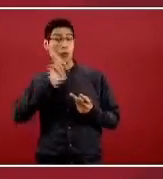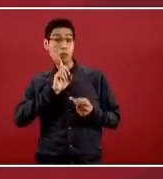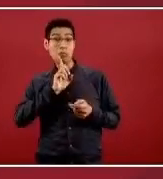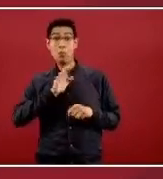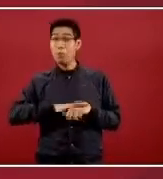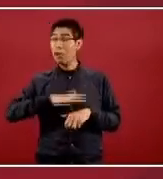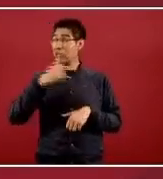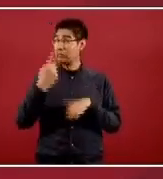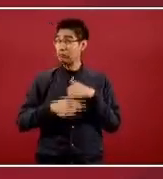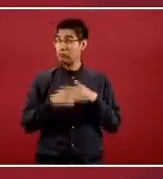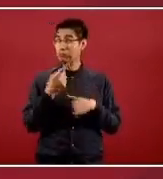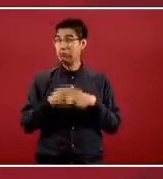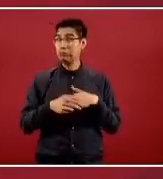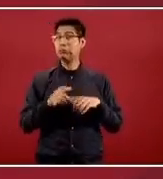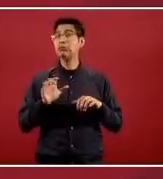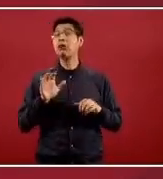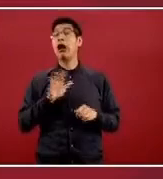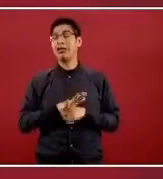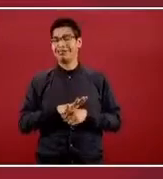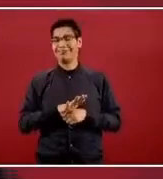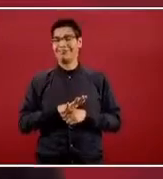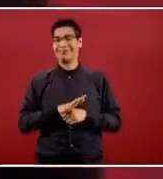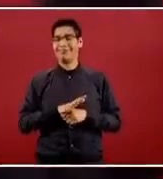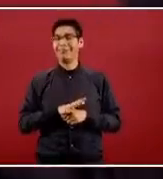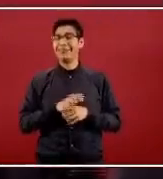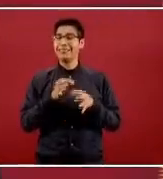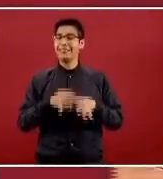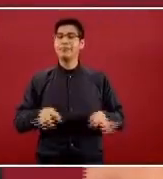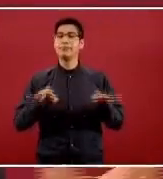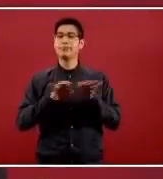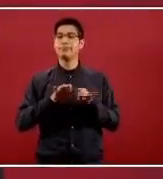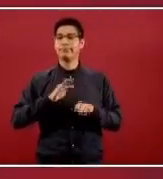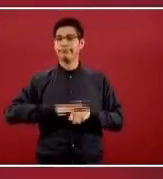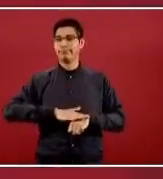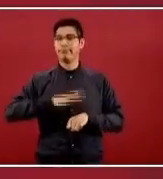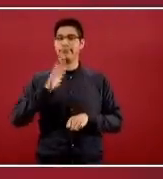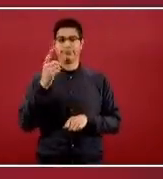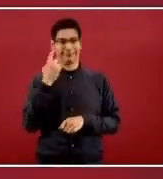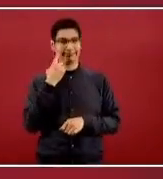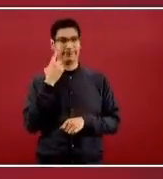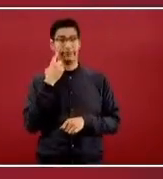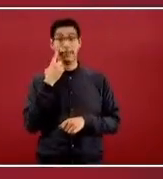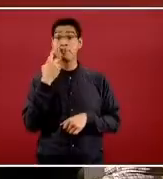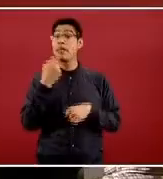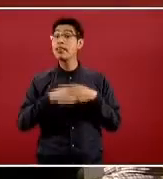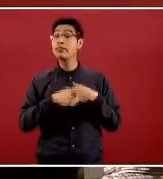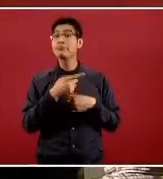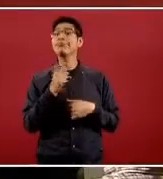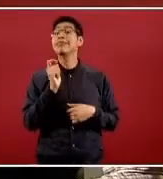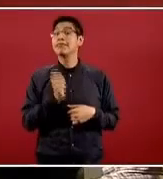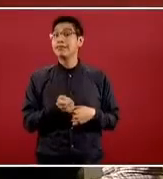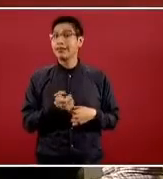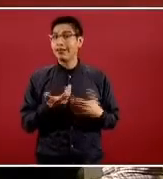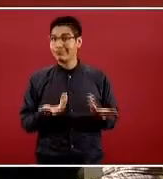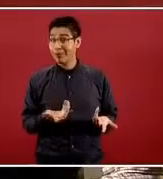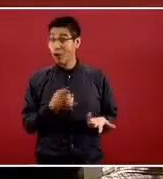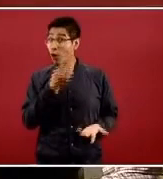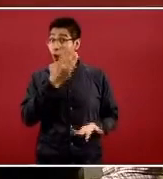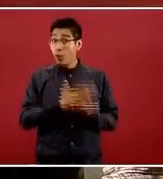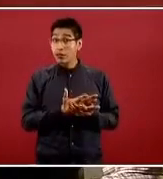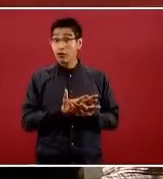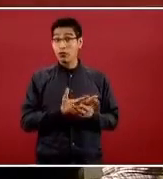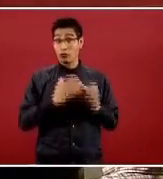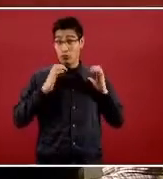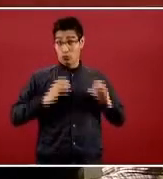riesgo. En general es importante considerar de manera más amplia el riesgo no depende solamente de características